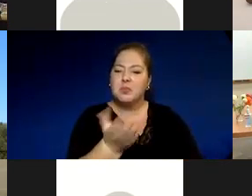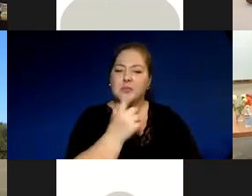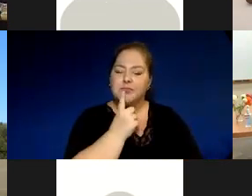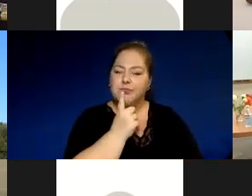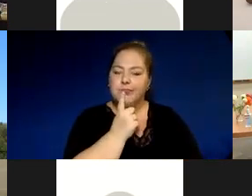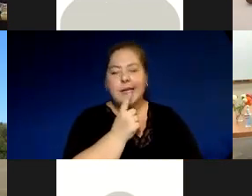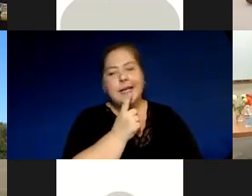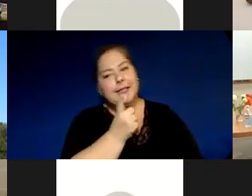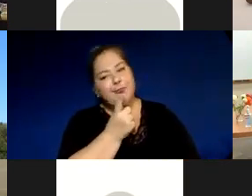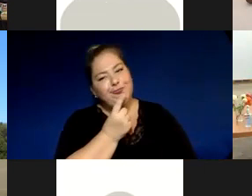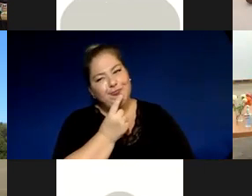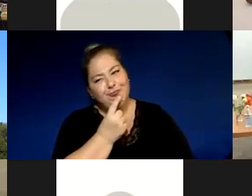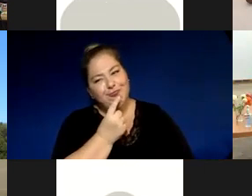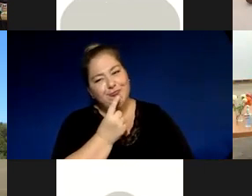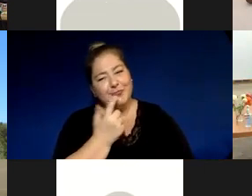Tenemos equipos de inspección